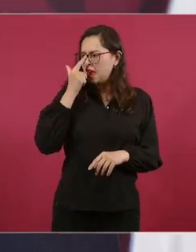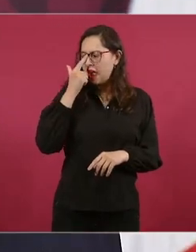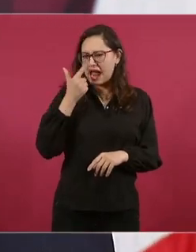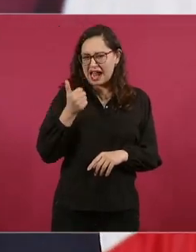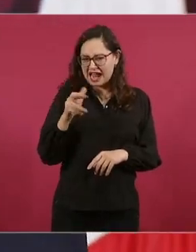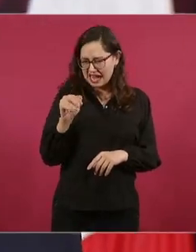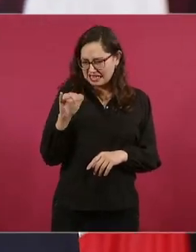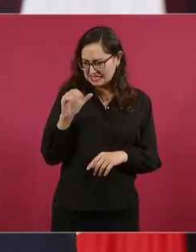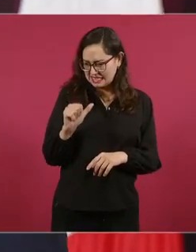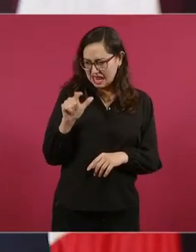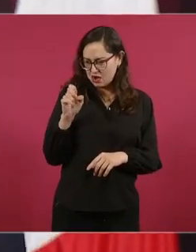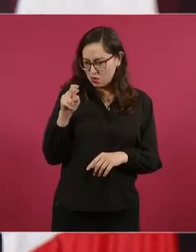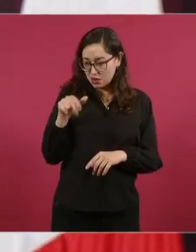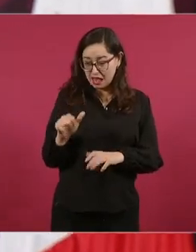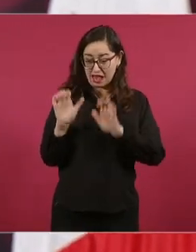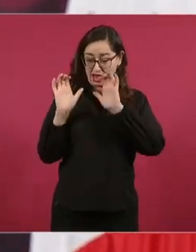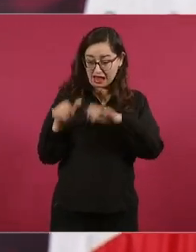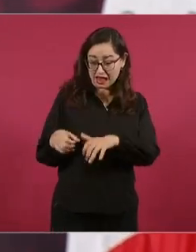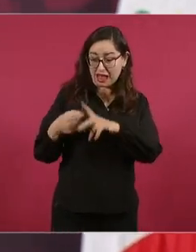entrado